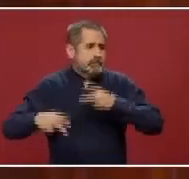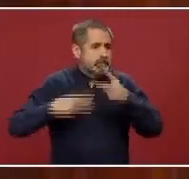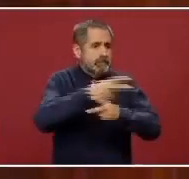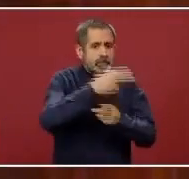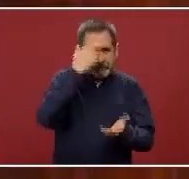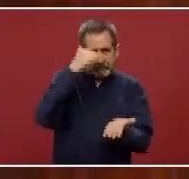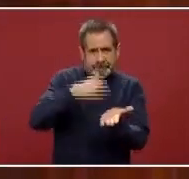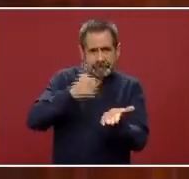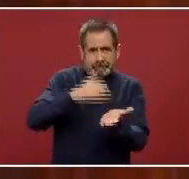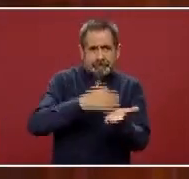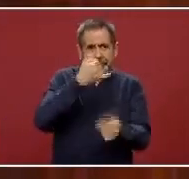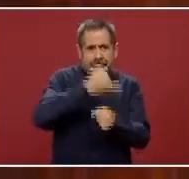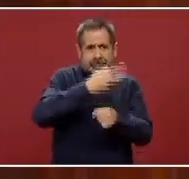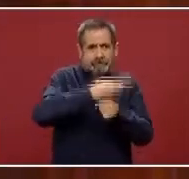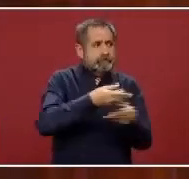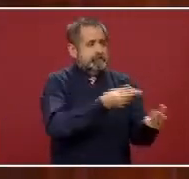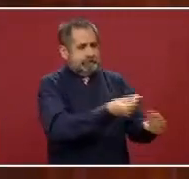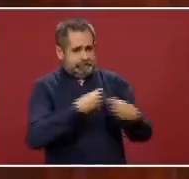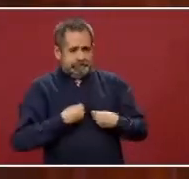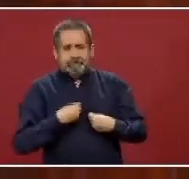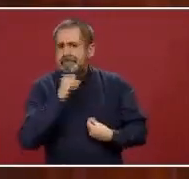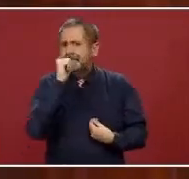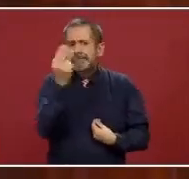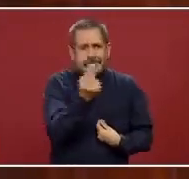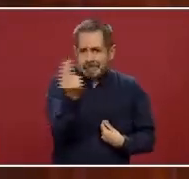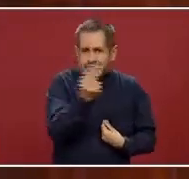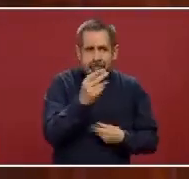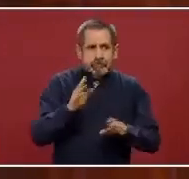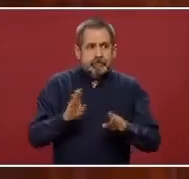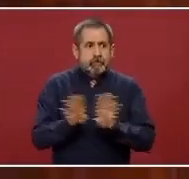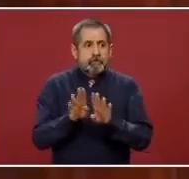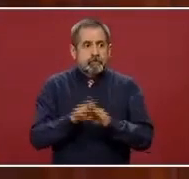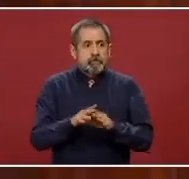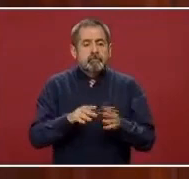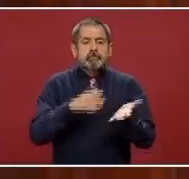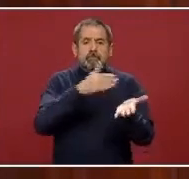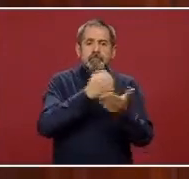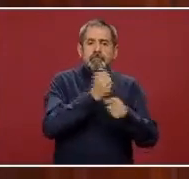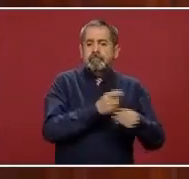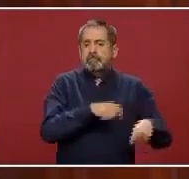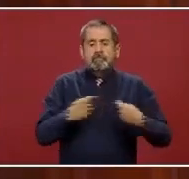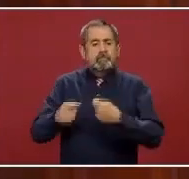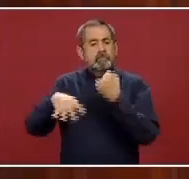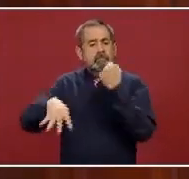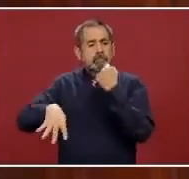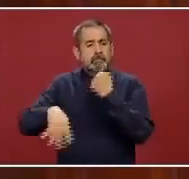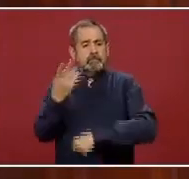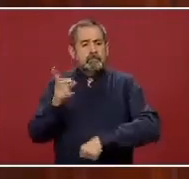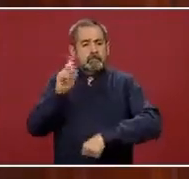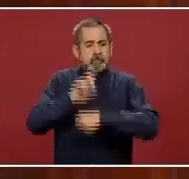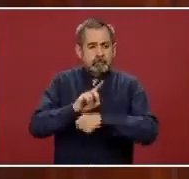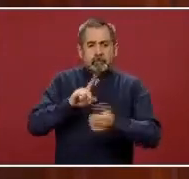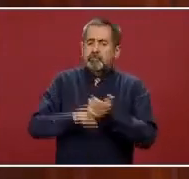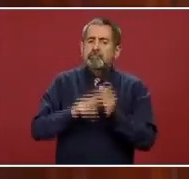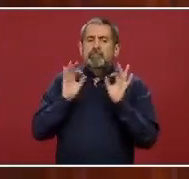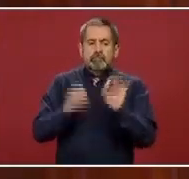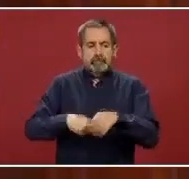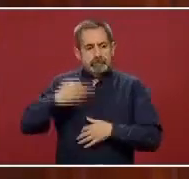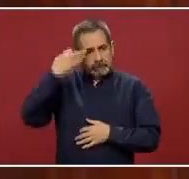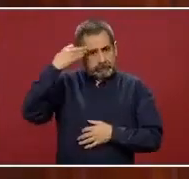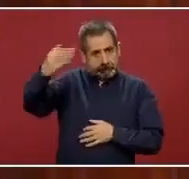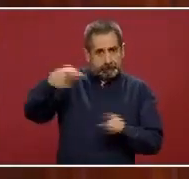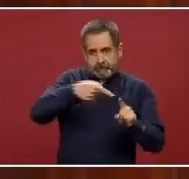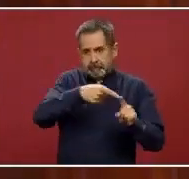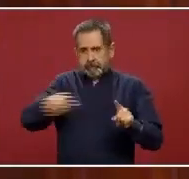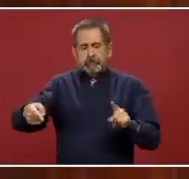obtener tu incapacidad. La incapacidad va a ser por 14 días, que es lo que dura